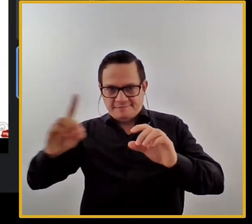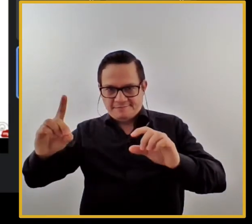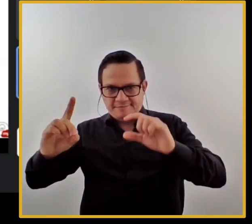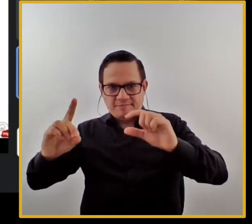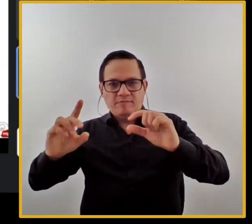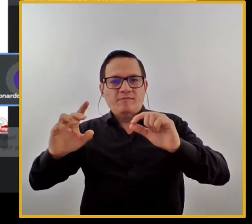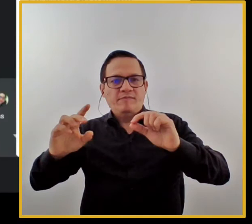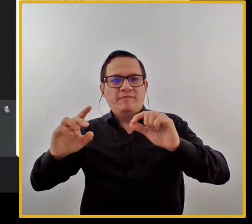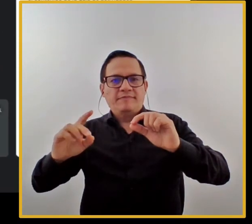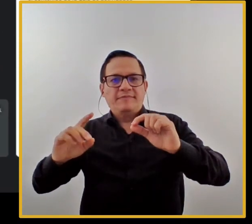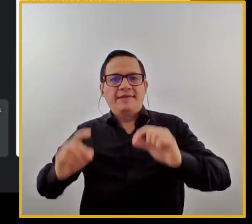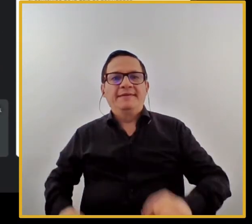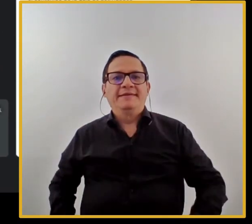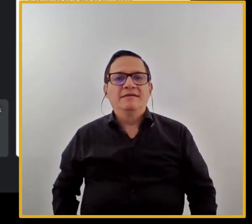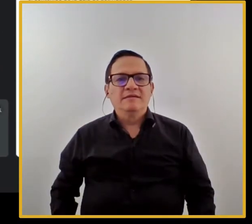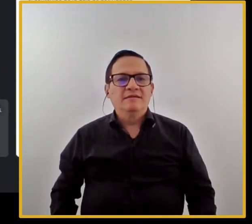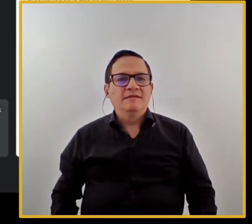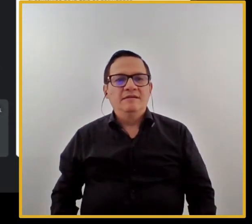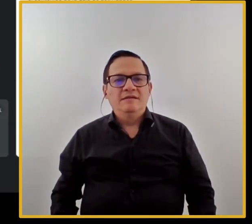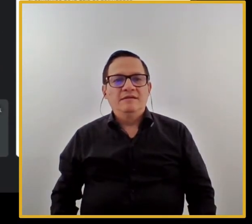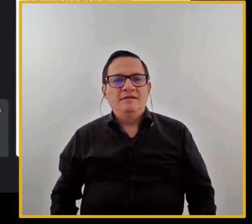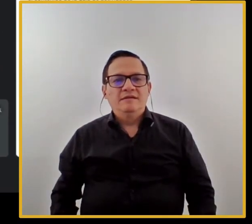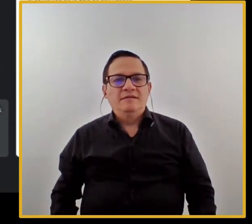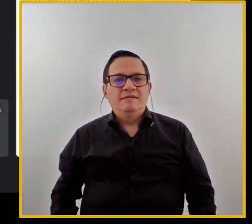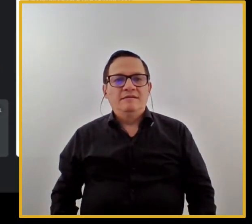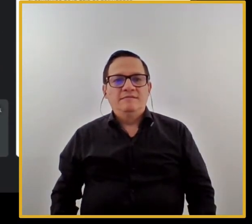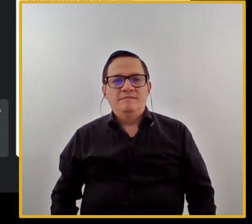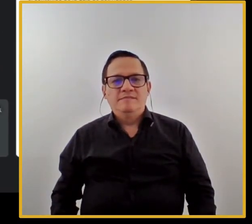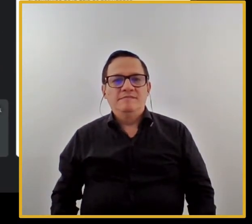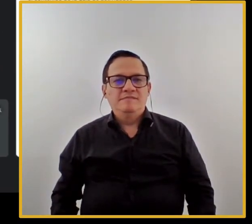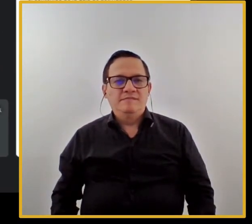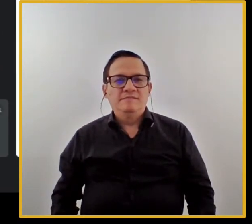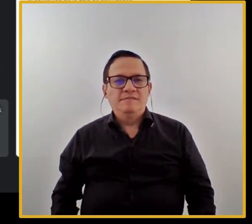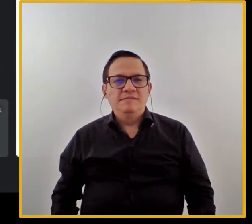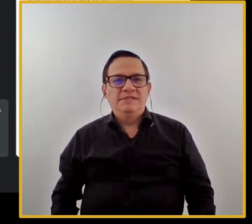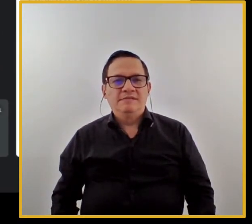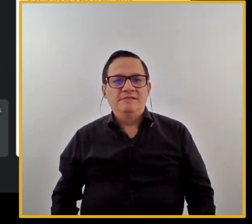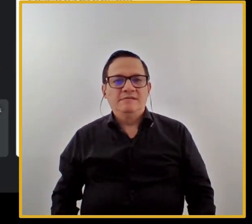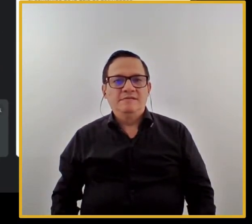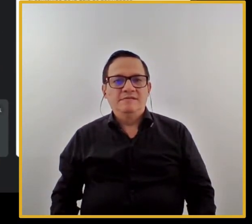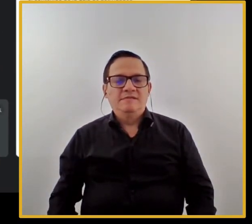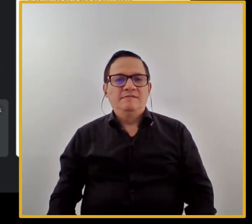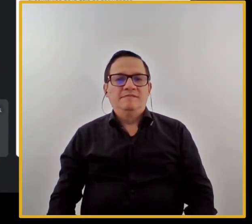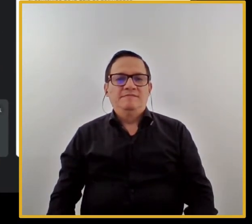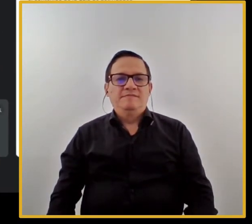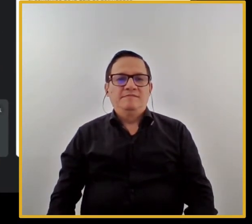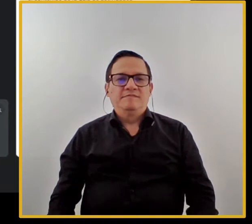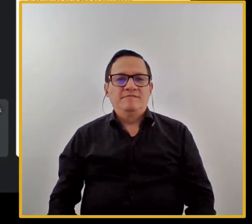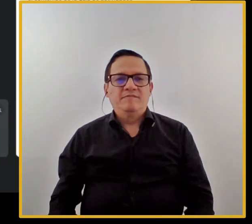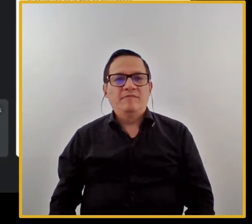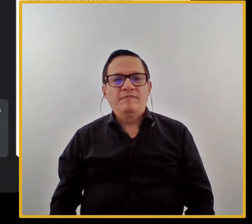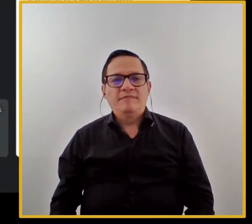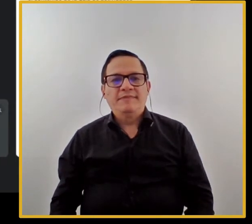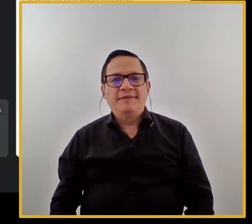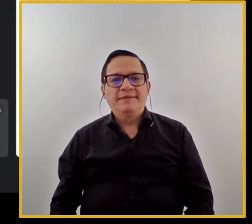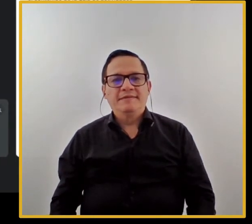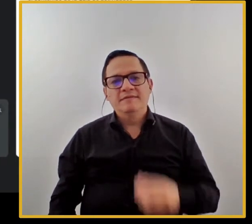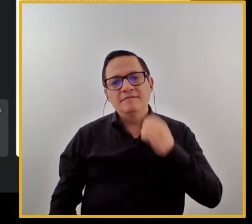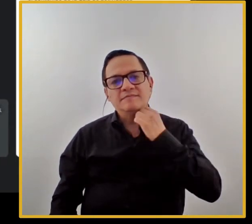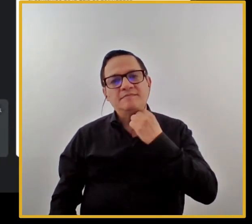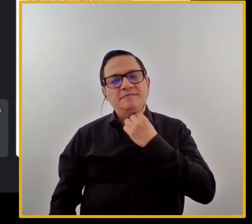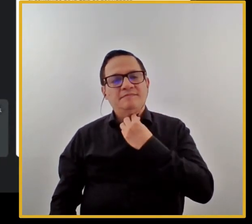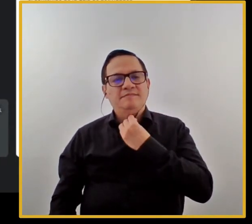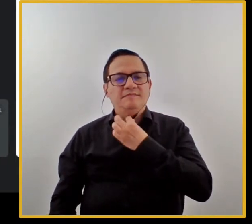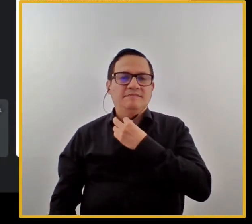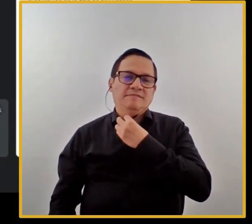3U de 1. Listo, ahí fue donde hicimos la corrección, ¿no? 3U de U sobre menos